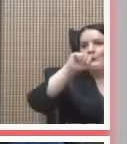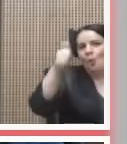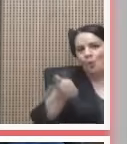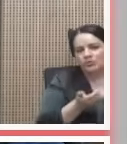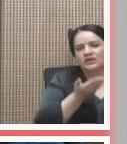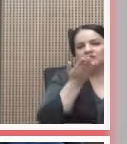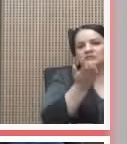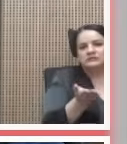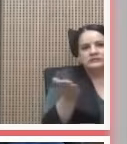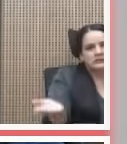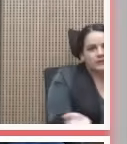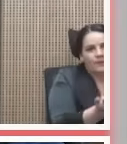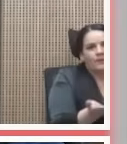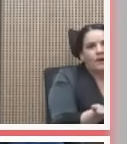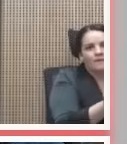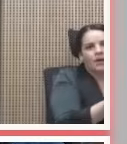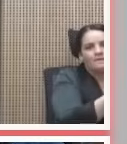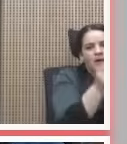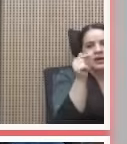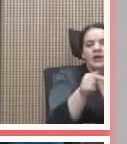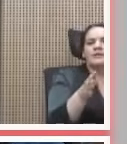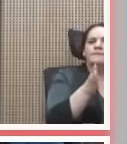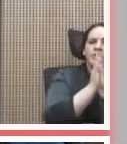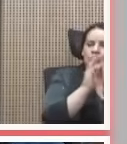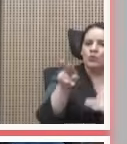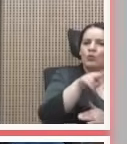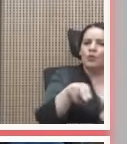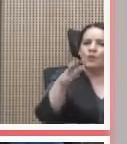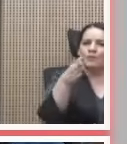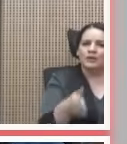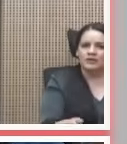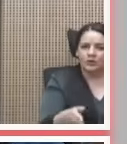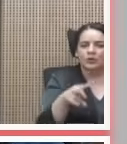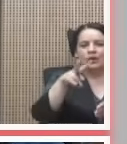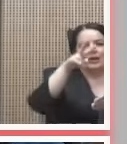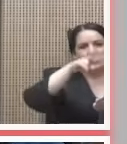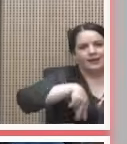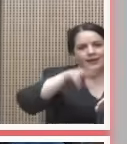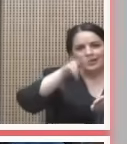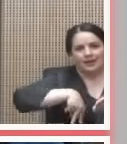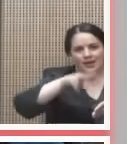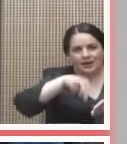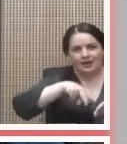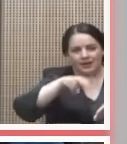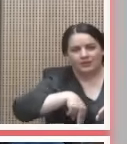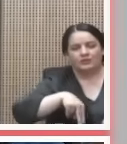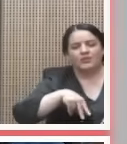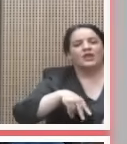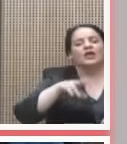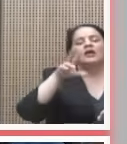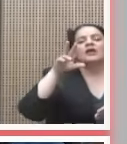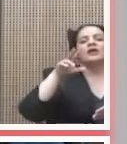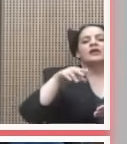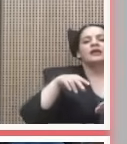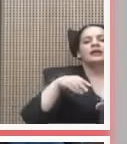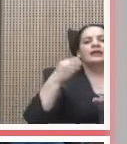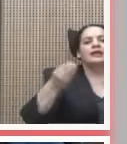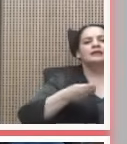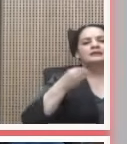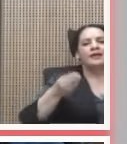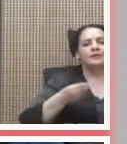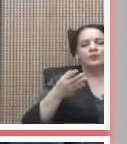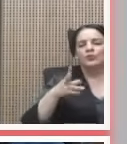gobierno que las lean, lo que hace es mejorar el proyecto. No estamos estorbando, no es para que gasten la plata como les da la